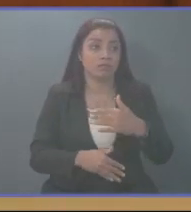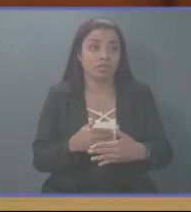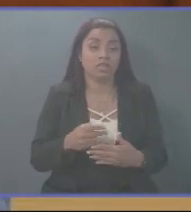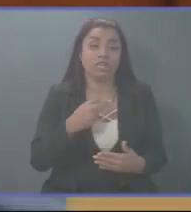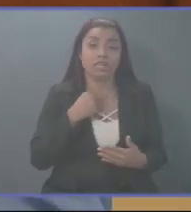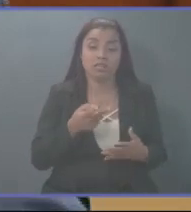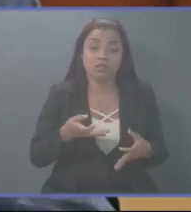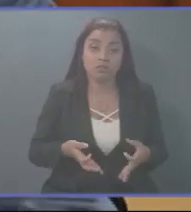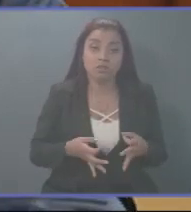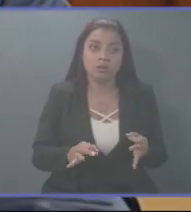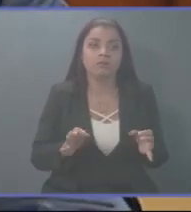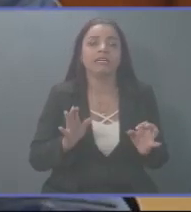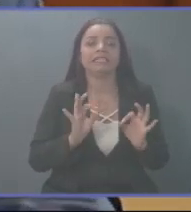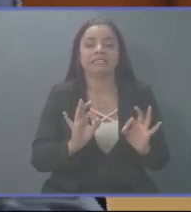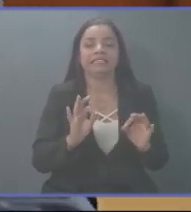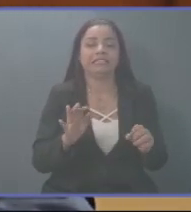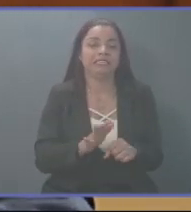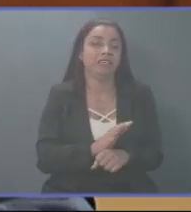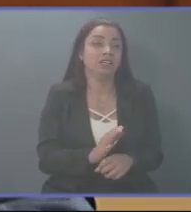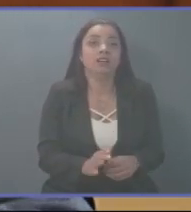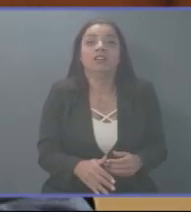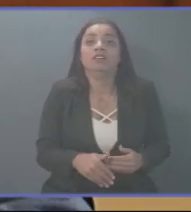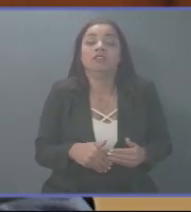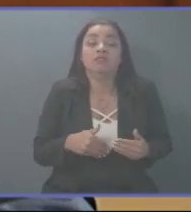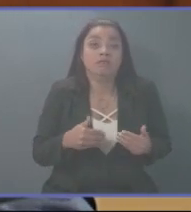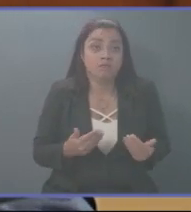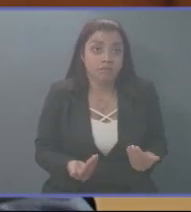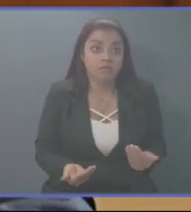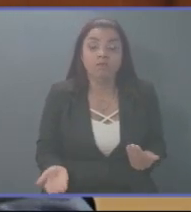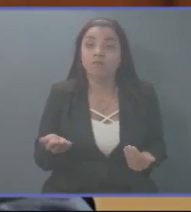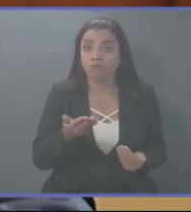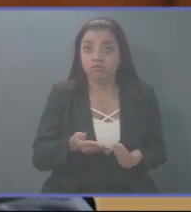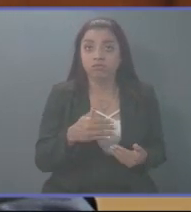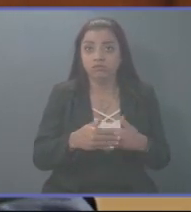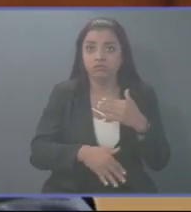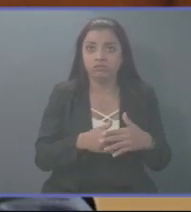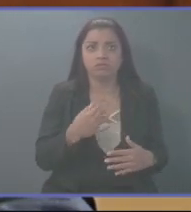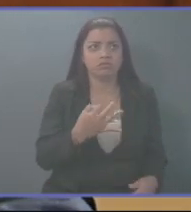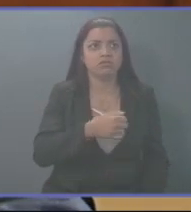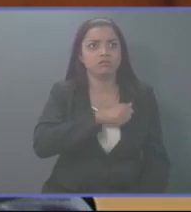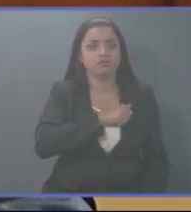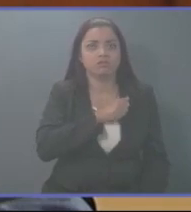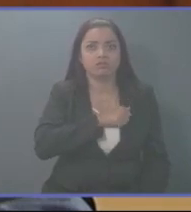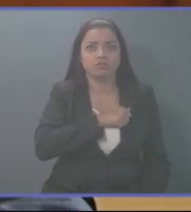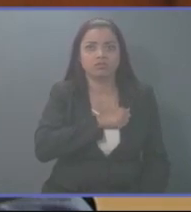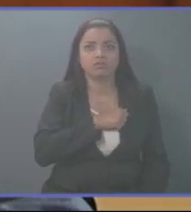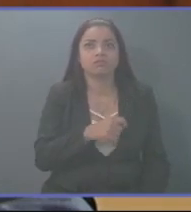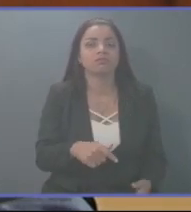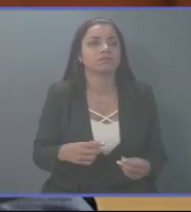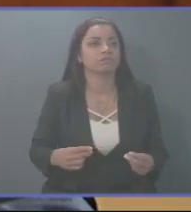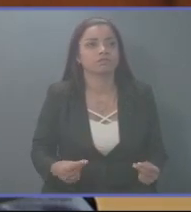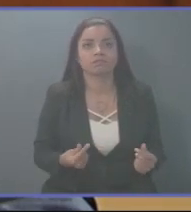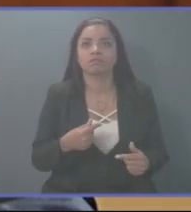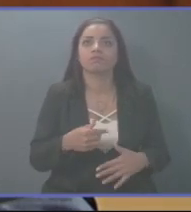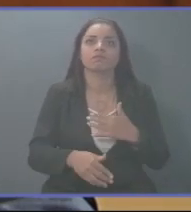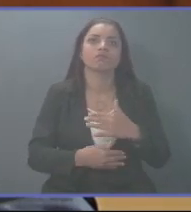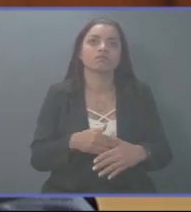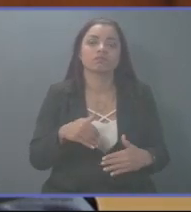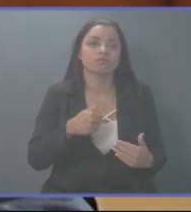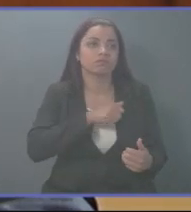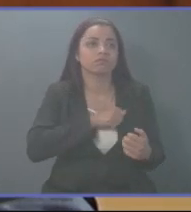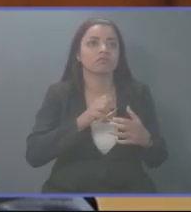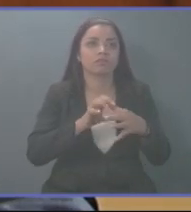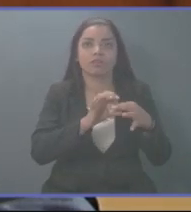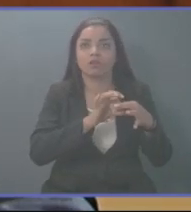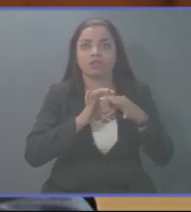manera integral, toda vez que en ellas se precisan competencias, facilitan